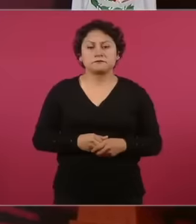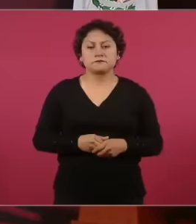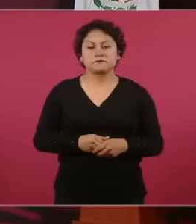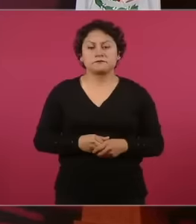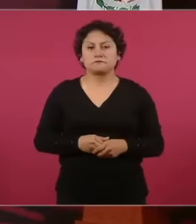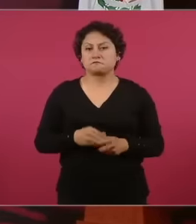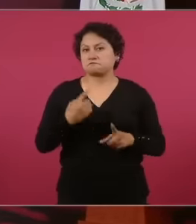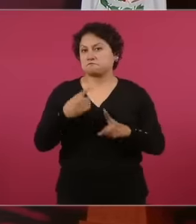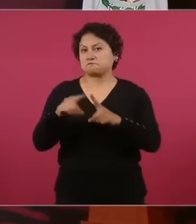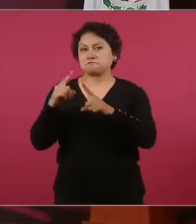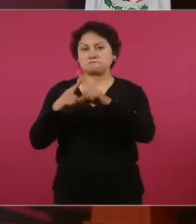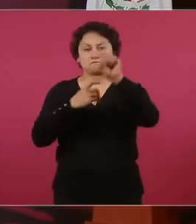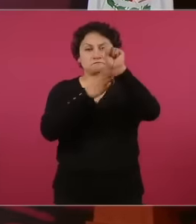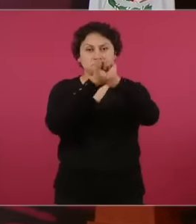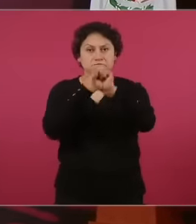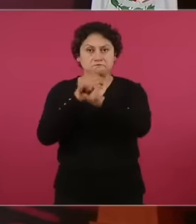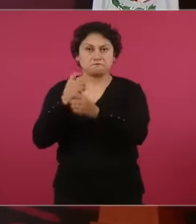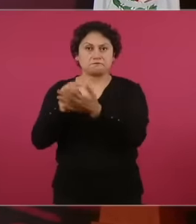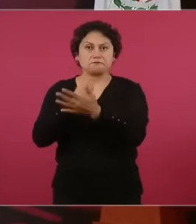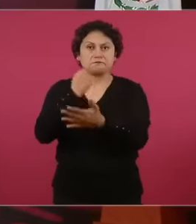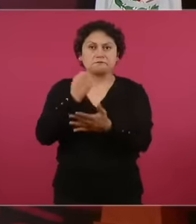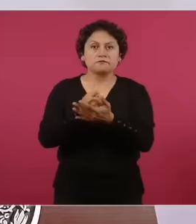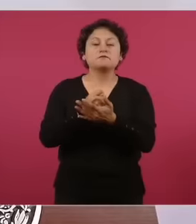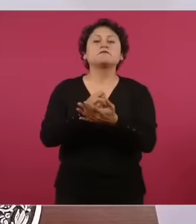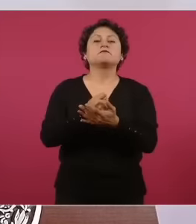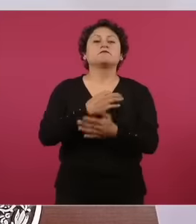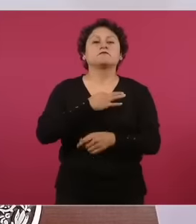Tamaulipas, Toluca, Tlaxcala, Yucatán,